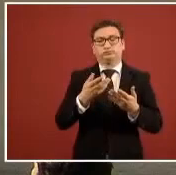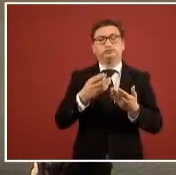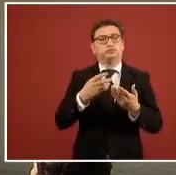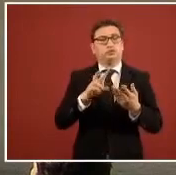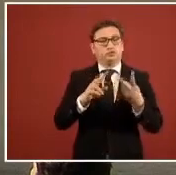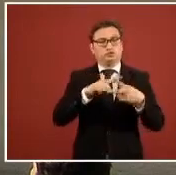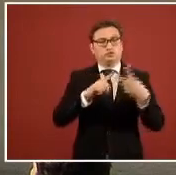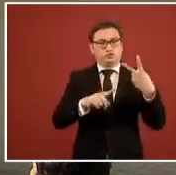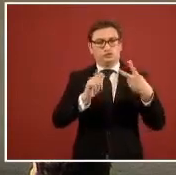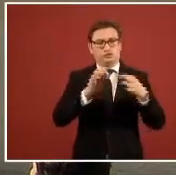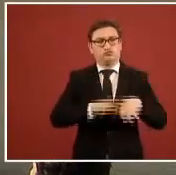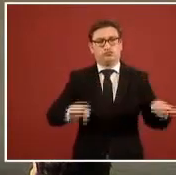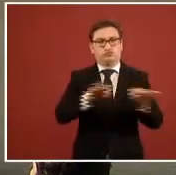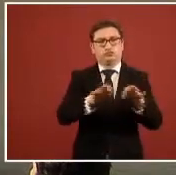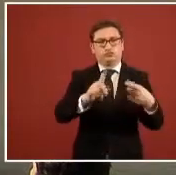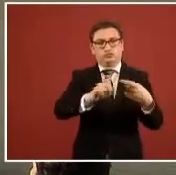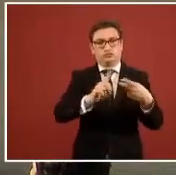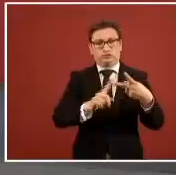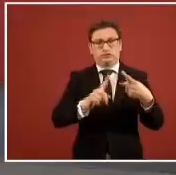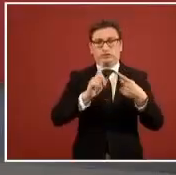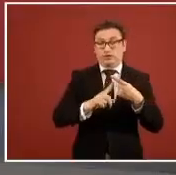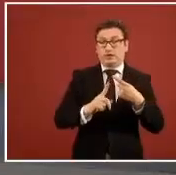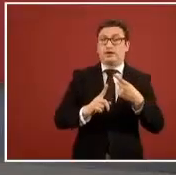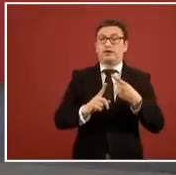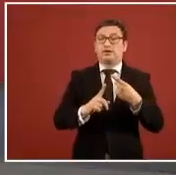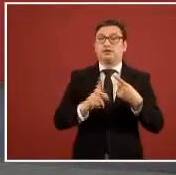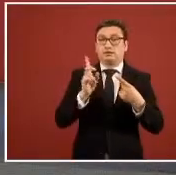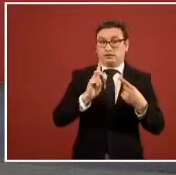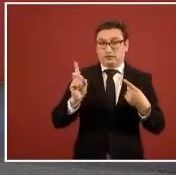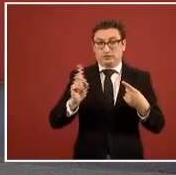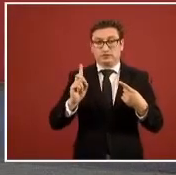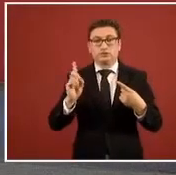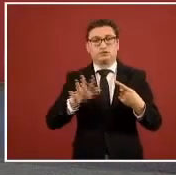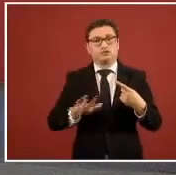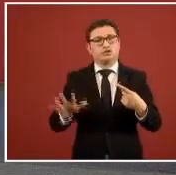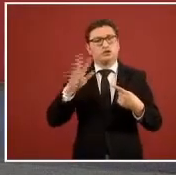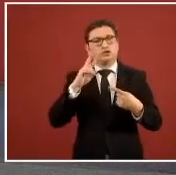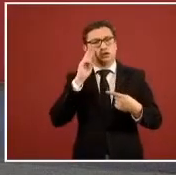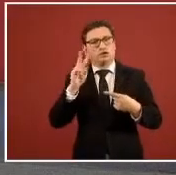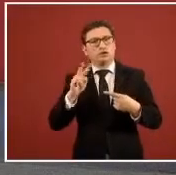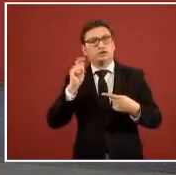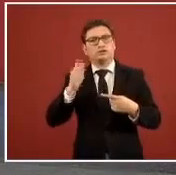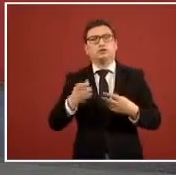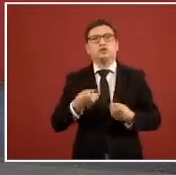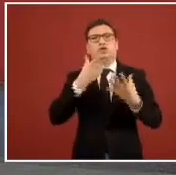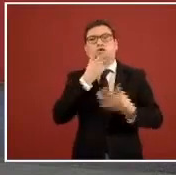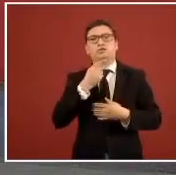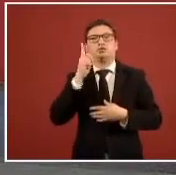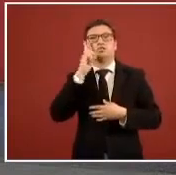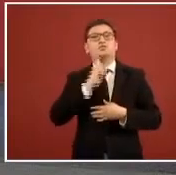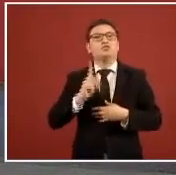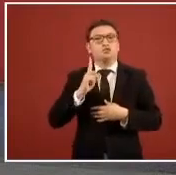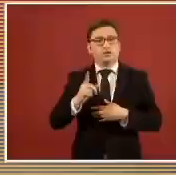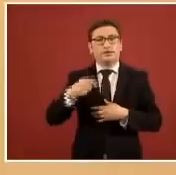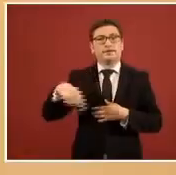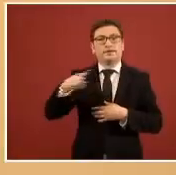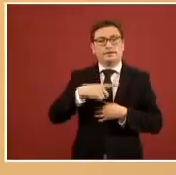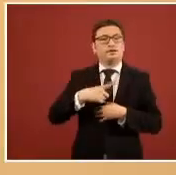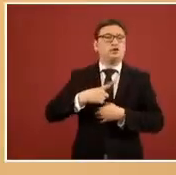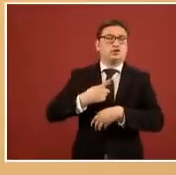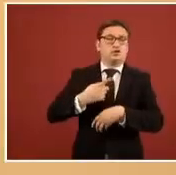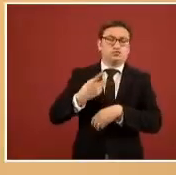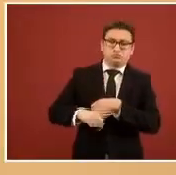fuentes de información que serían importantes. En el lado derecho vemos la proporción de hombres y mujeres que han sido afectados en su